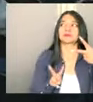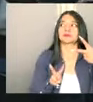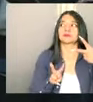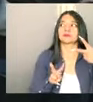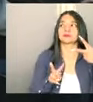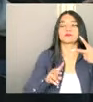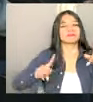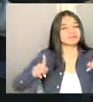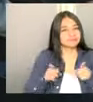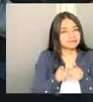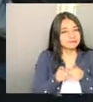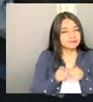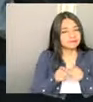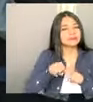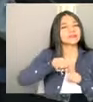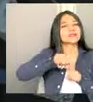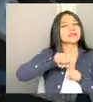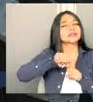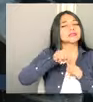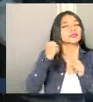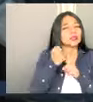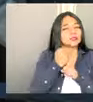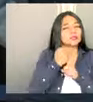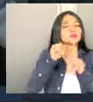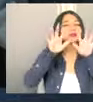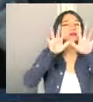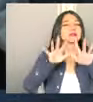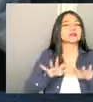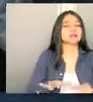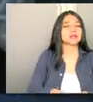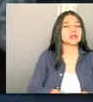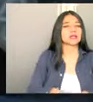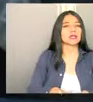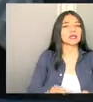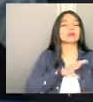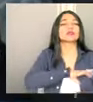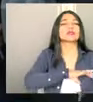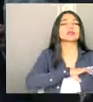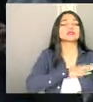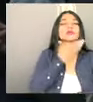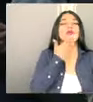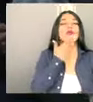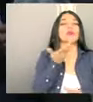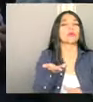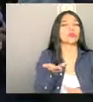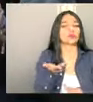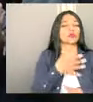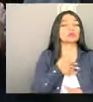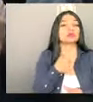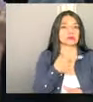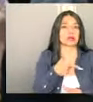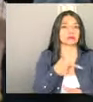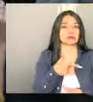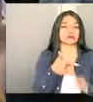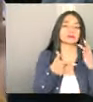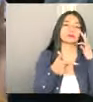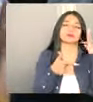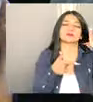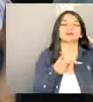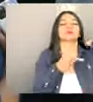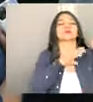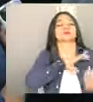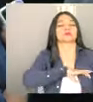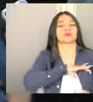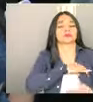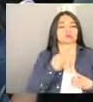cuál sería la situación de las secretarías y empresas municipales? ¿Cómo deja usted, a breves rasgos, el municipio de